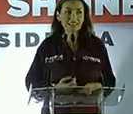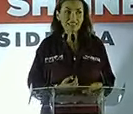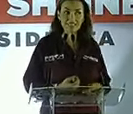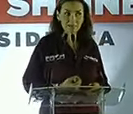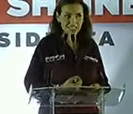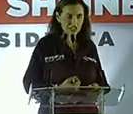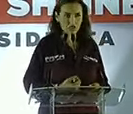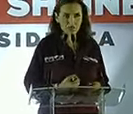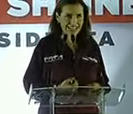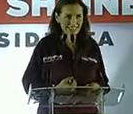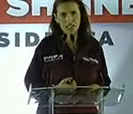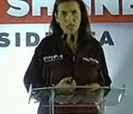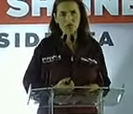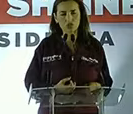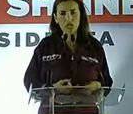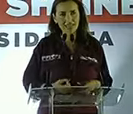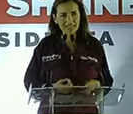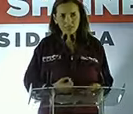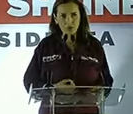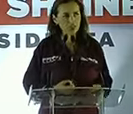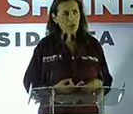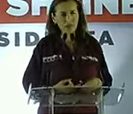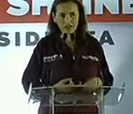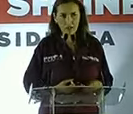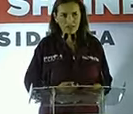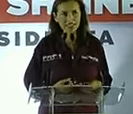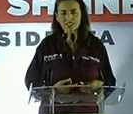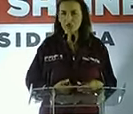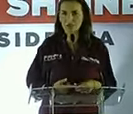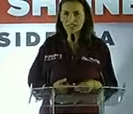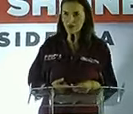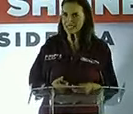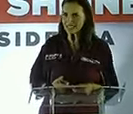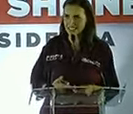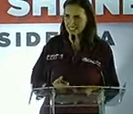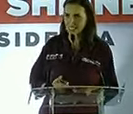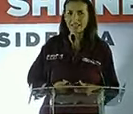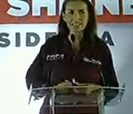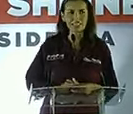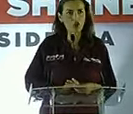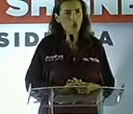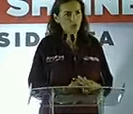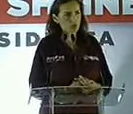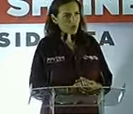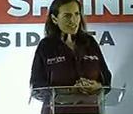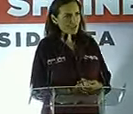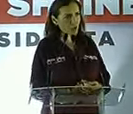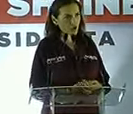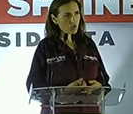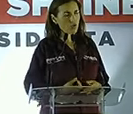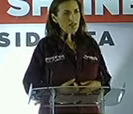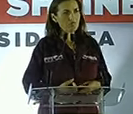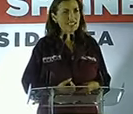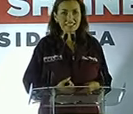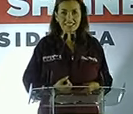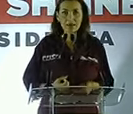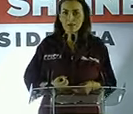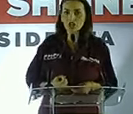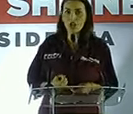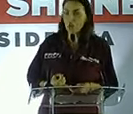falta de servicios básicos transporte con frecuencias con un precio más accesible sin cobros por trasbordo